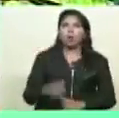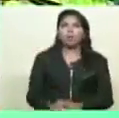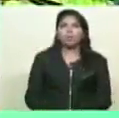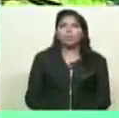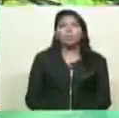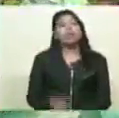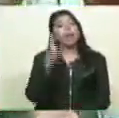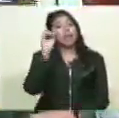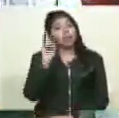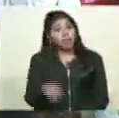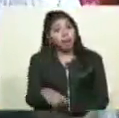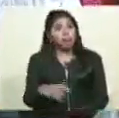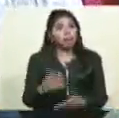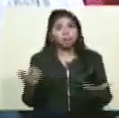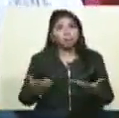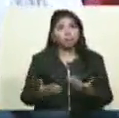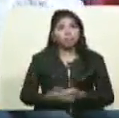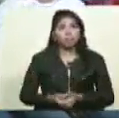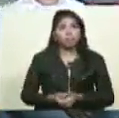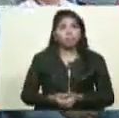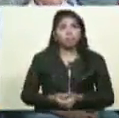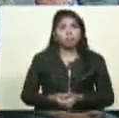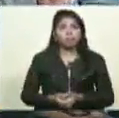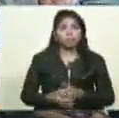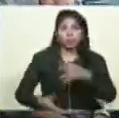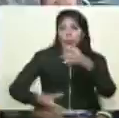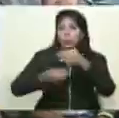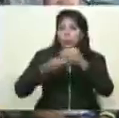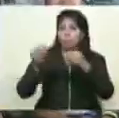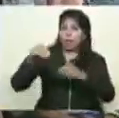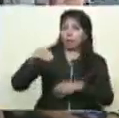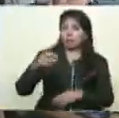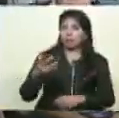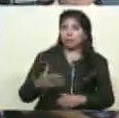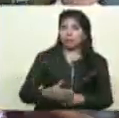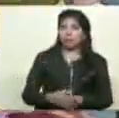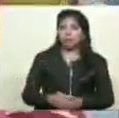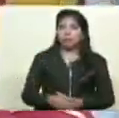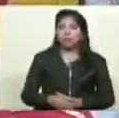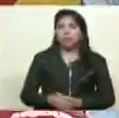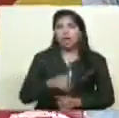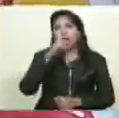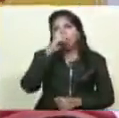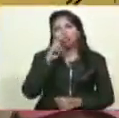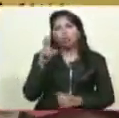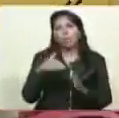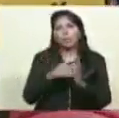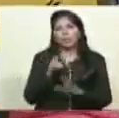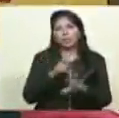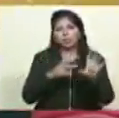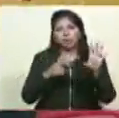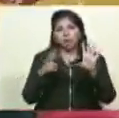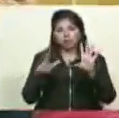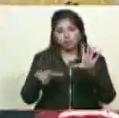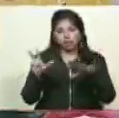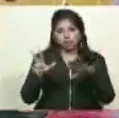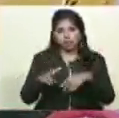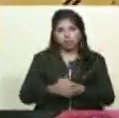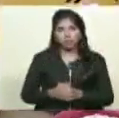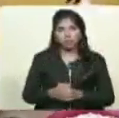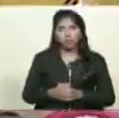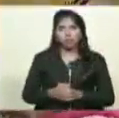También podemos decir, presidente, que en el año 2013 adquirimos,